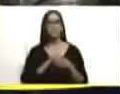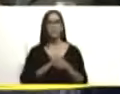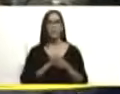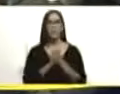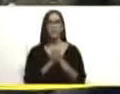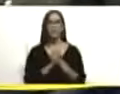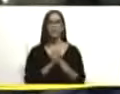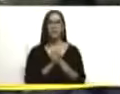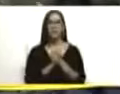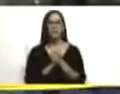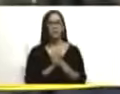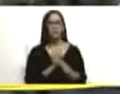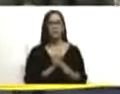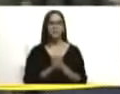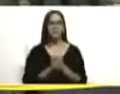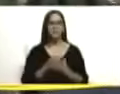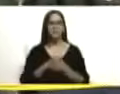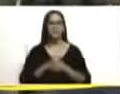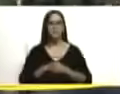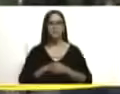compañeros, compañeras, amigas, amigos,